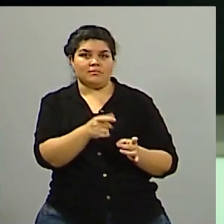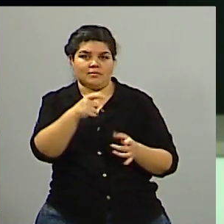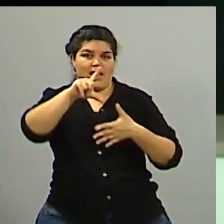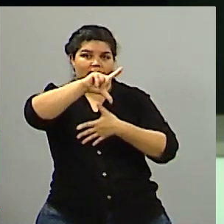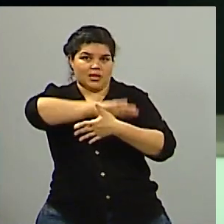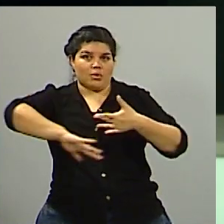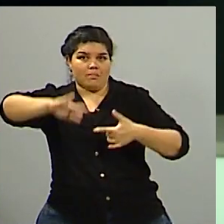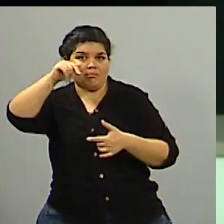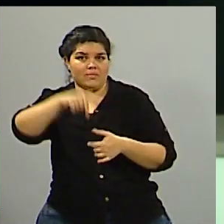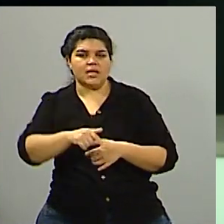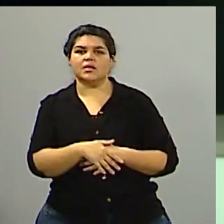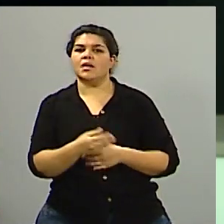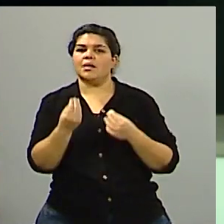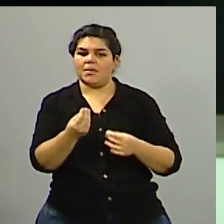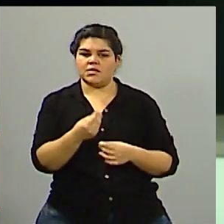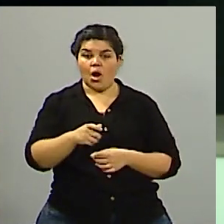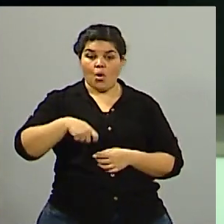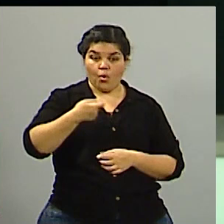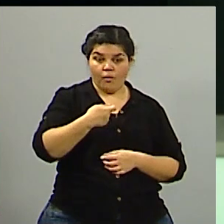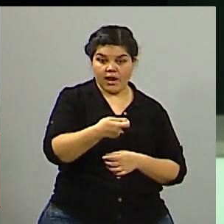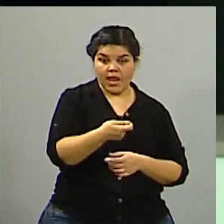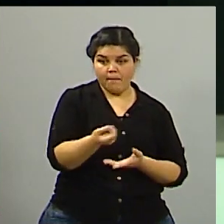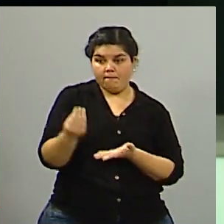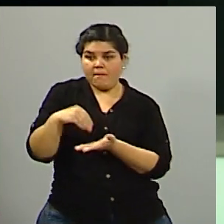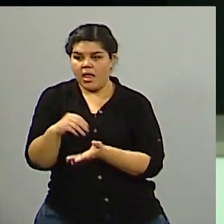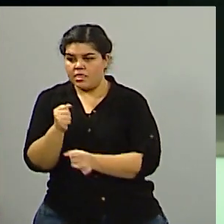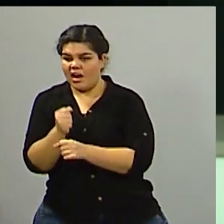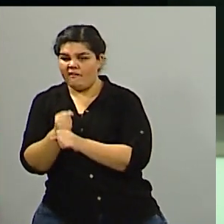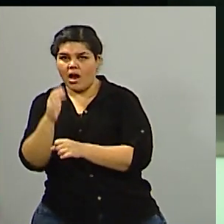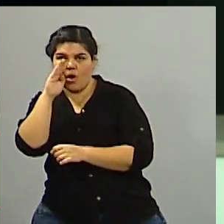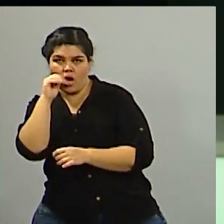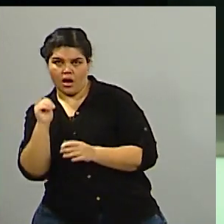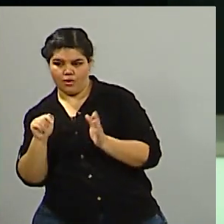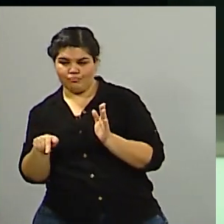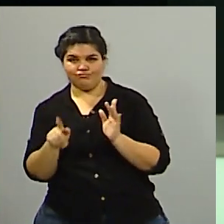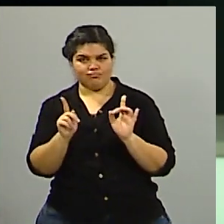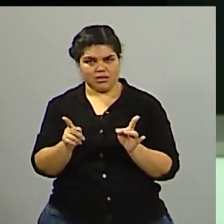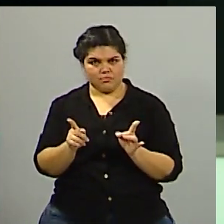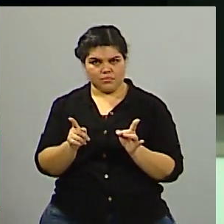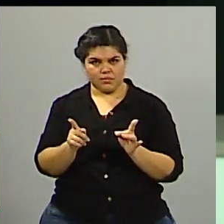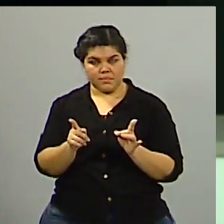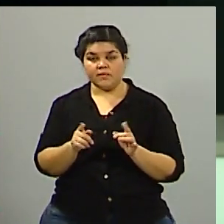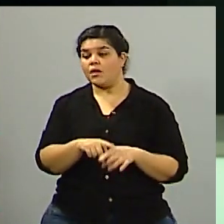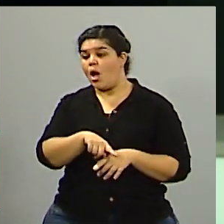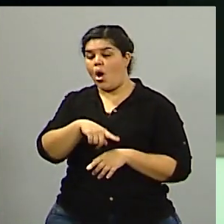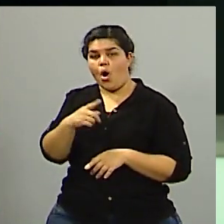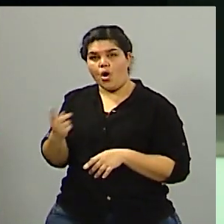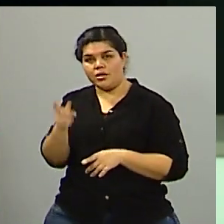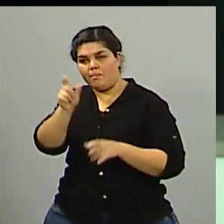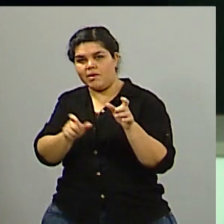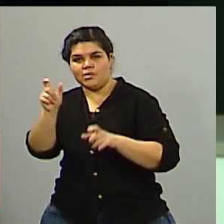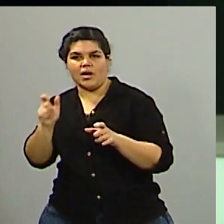porque necesita compensar sus ingresos económicos, ¿sí? Sí. Por otro lado, también ¿qué sucede? Muchas personas ya en edad de jubilarse,